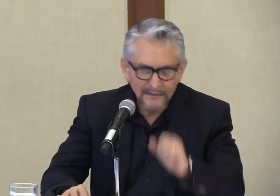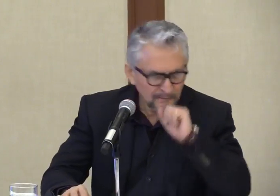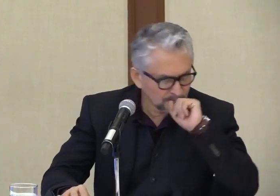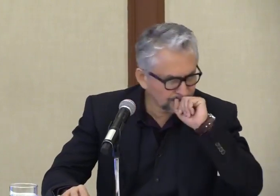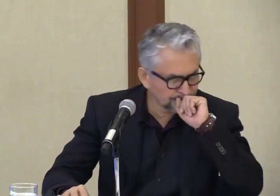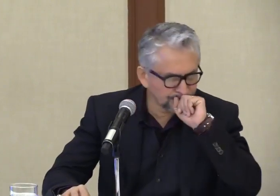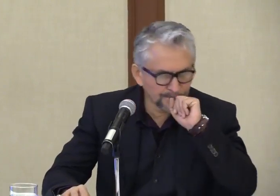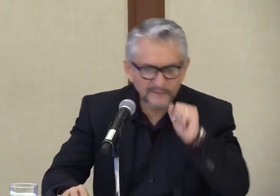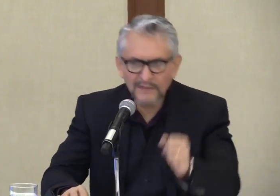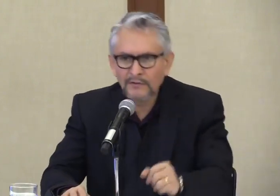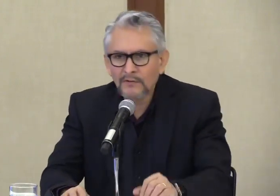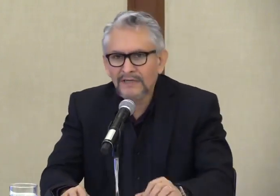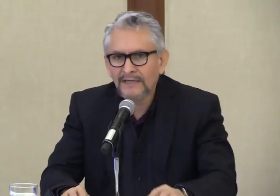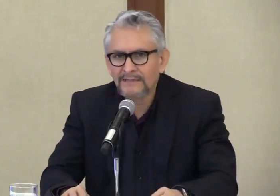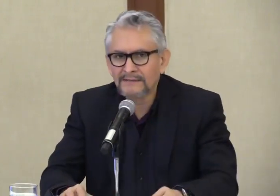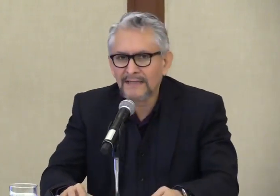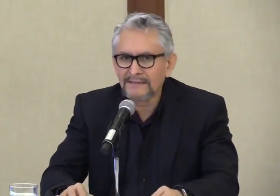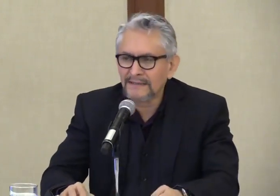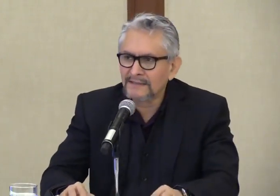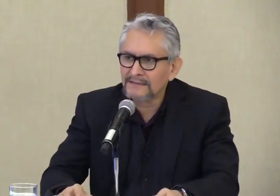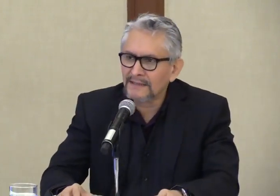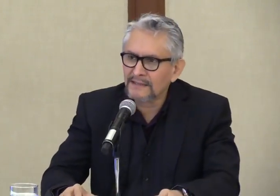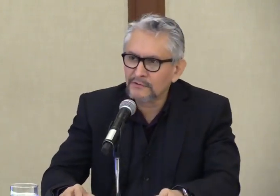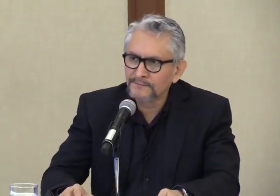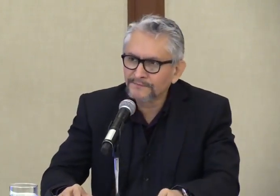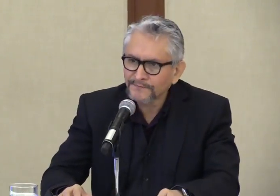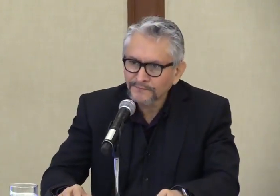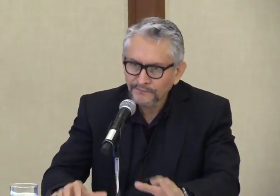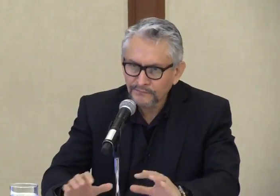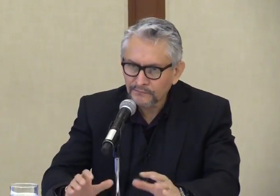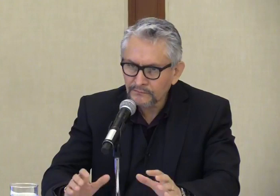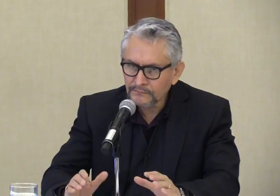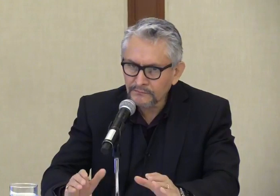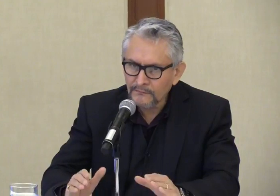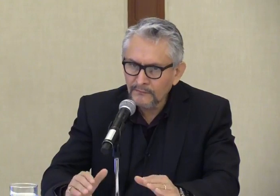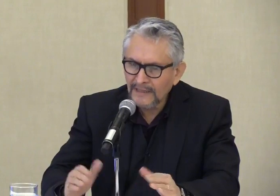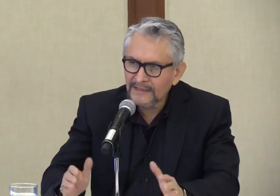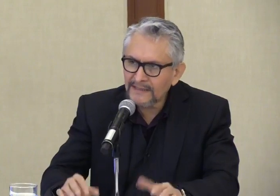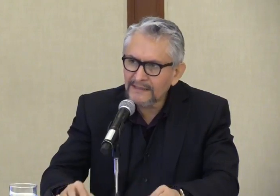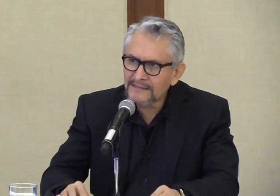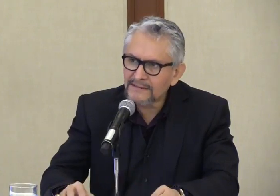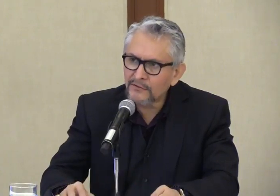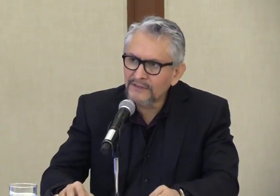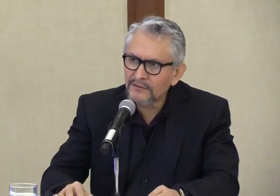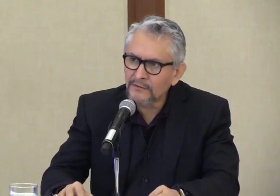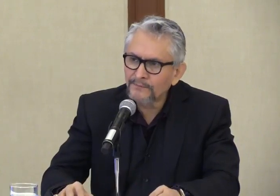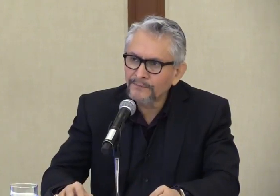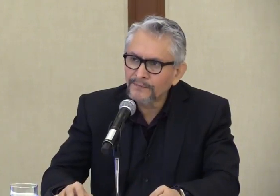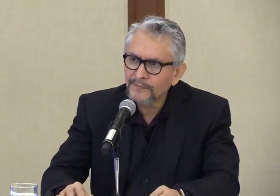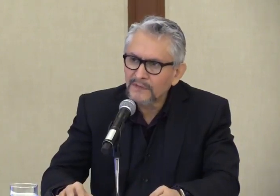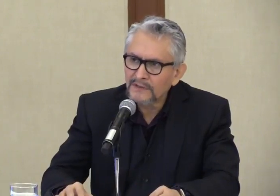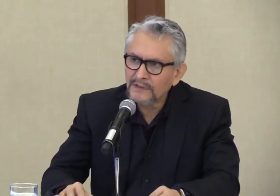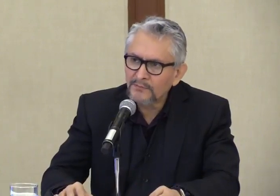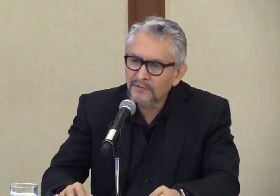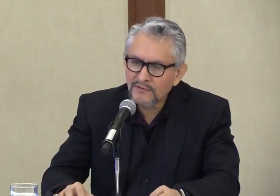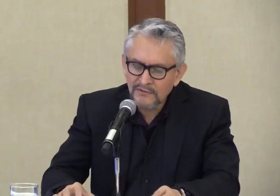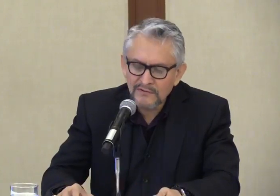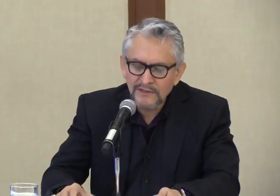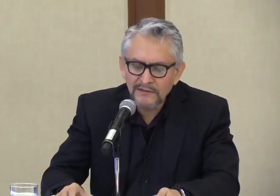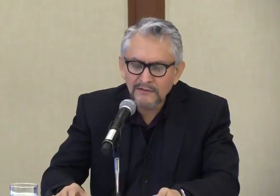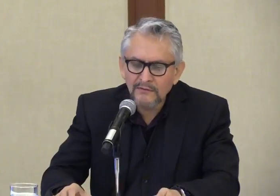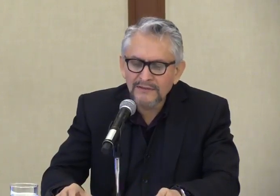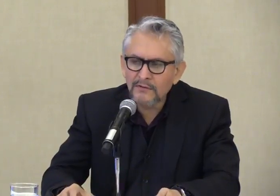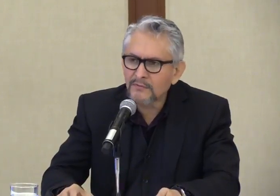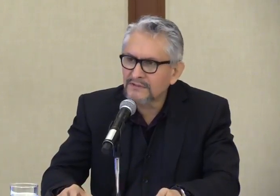carpetas. Lo que se hace en este caso, a la llegada de este gobierno y por